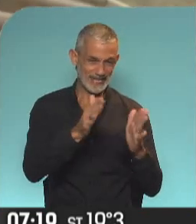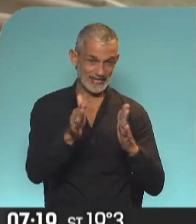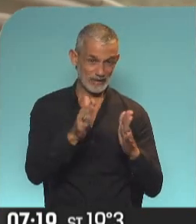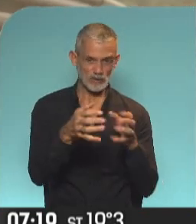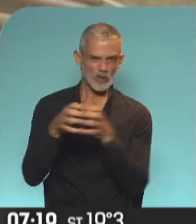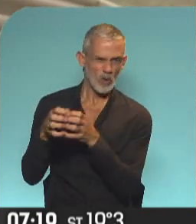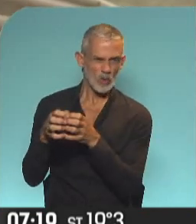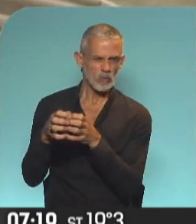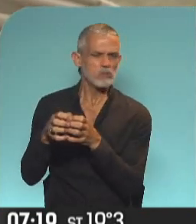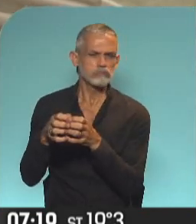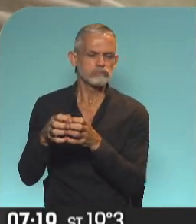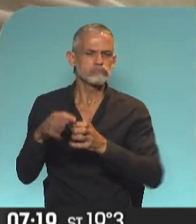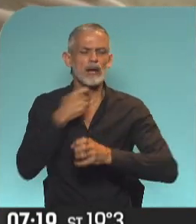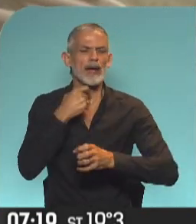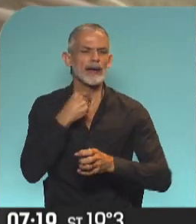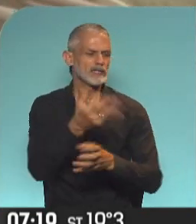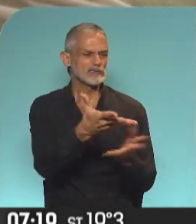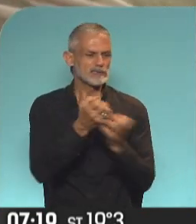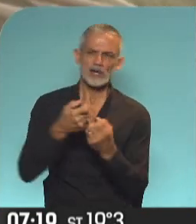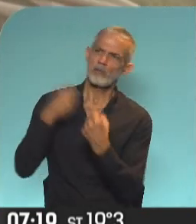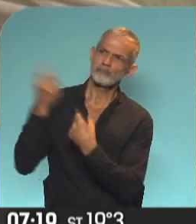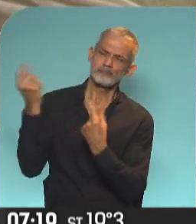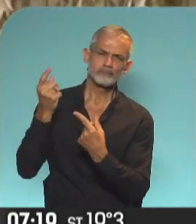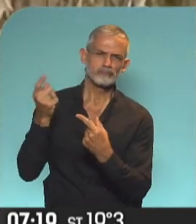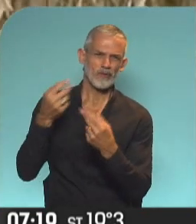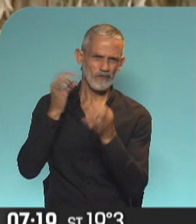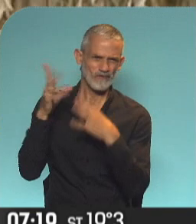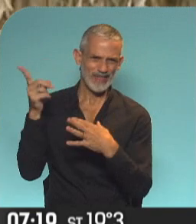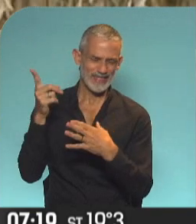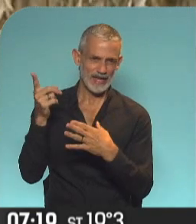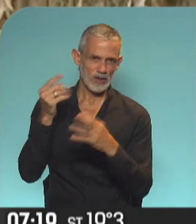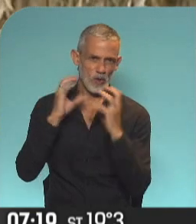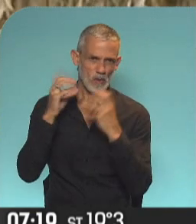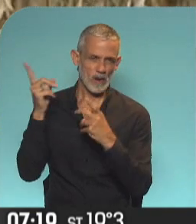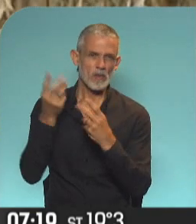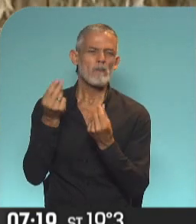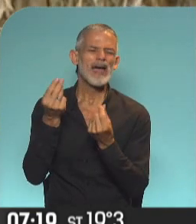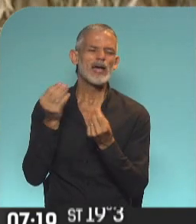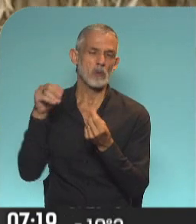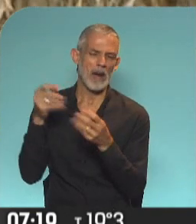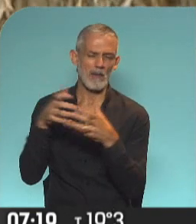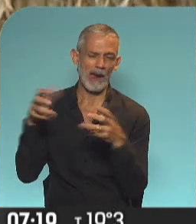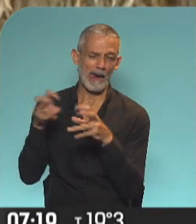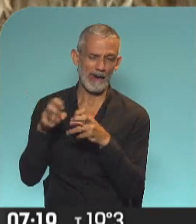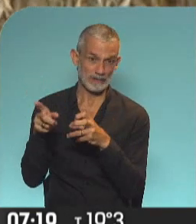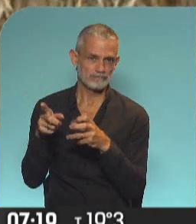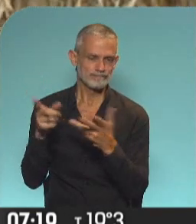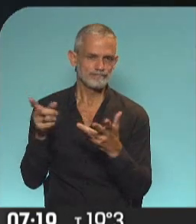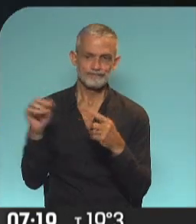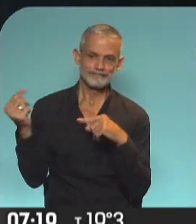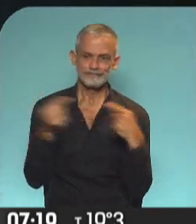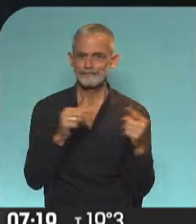sector pretendía desabastecernos de esa materia prima para ganar unos pesos más. Entonces ahí tuvo el